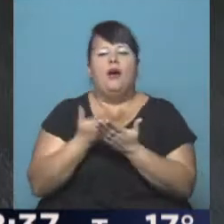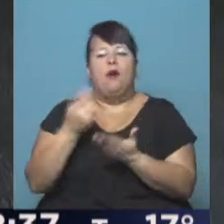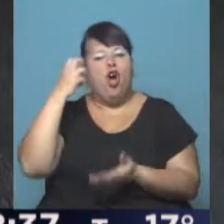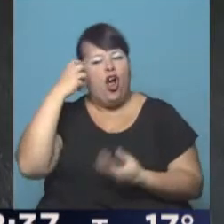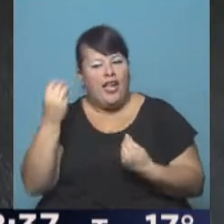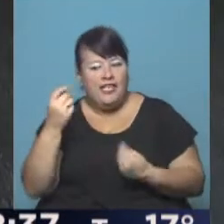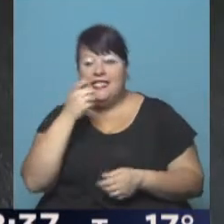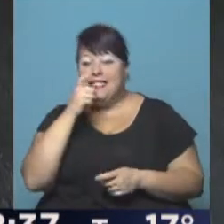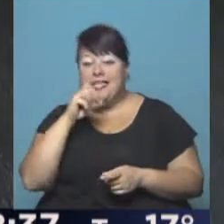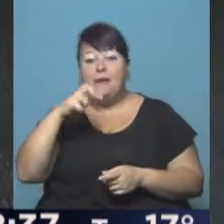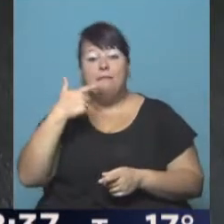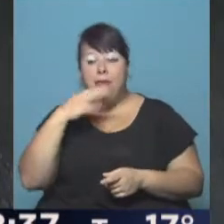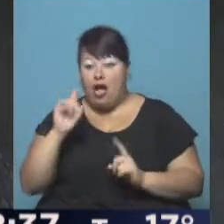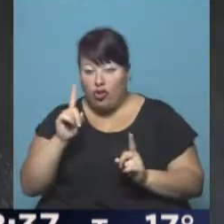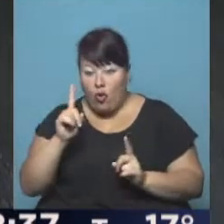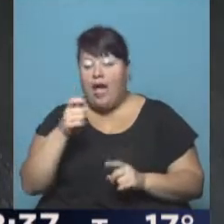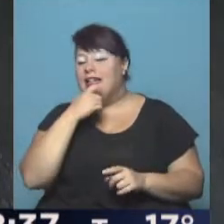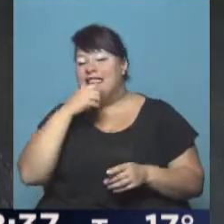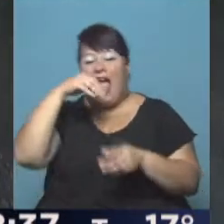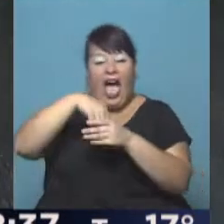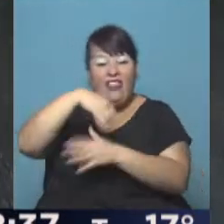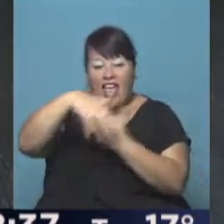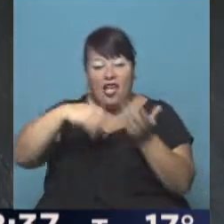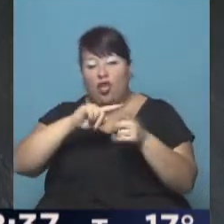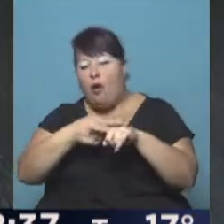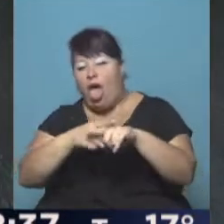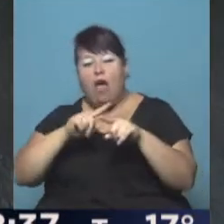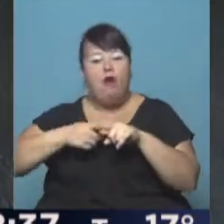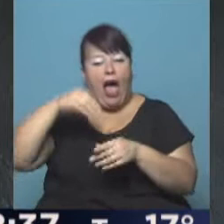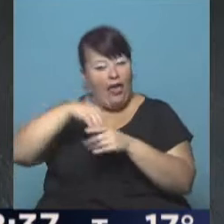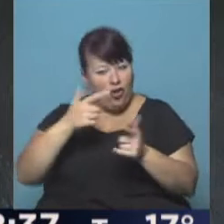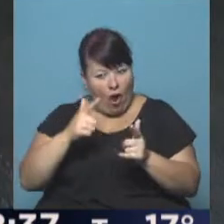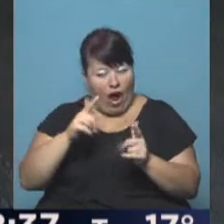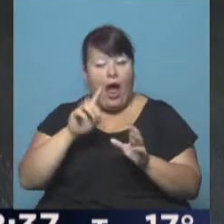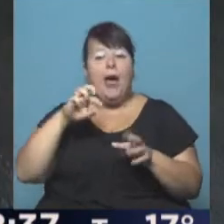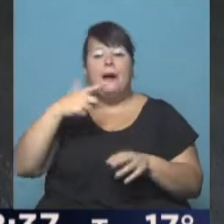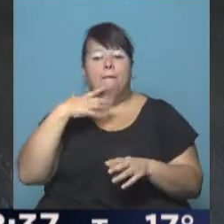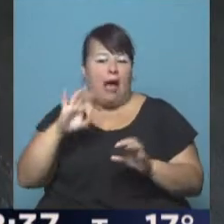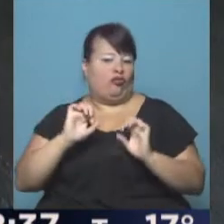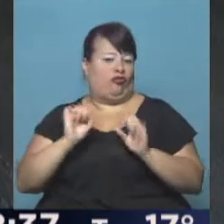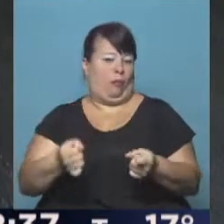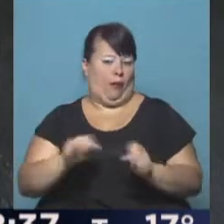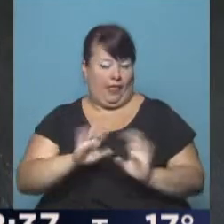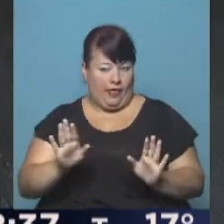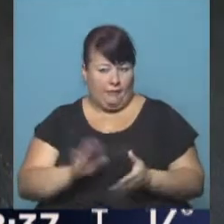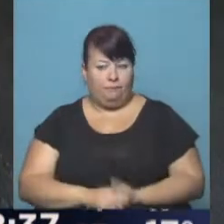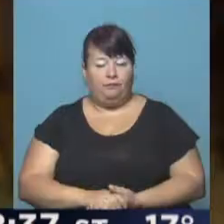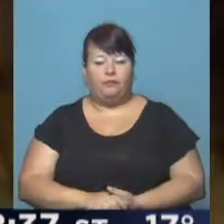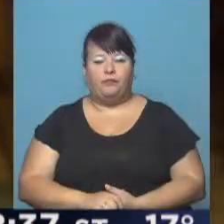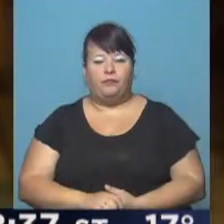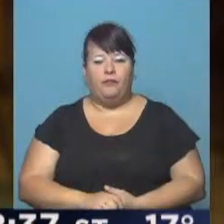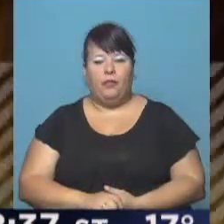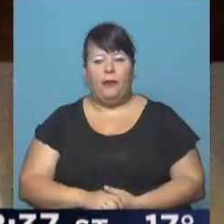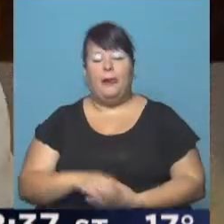congreso que si no hay paso que si no hay interna no hay disputa política interna las pasos no se lleven adelante